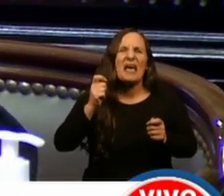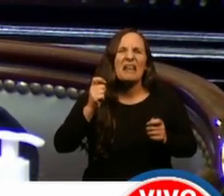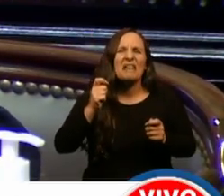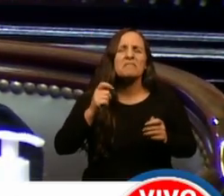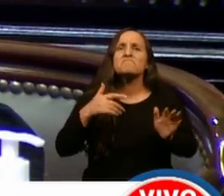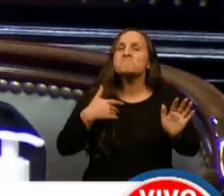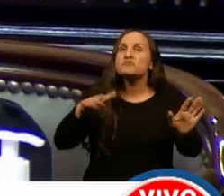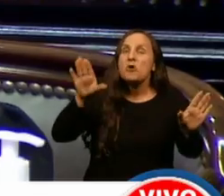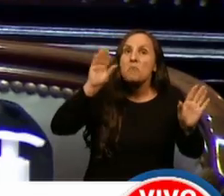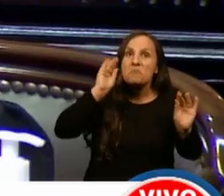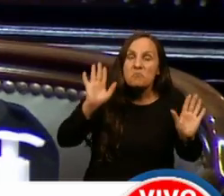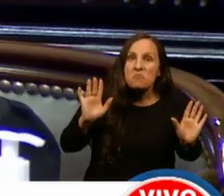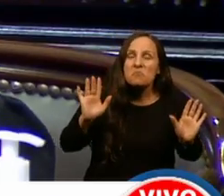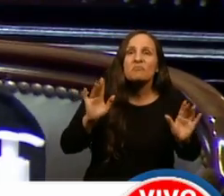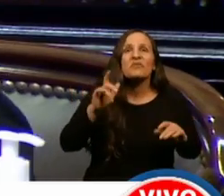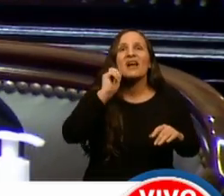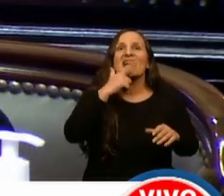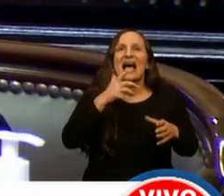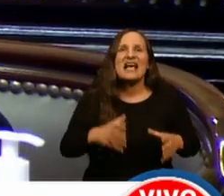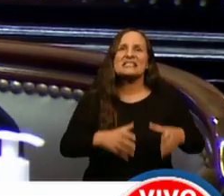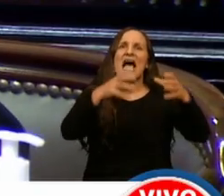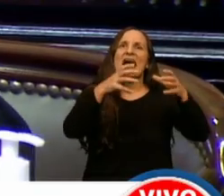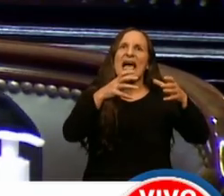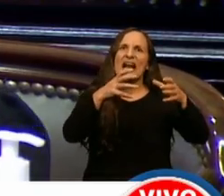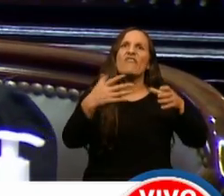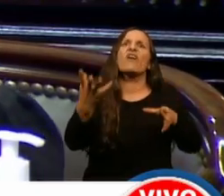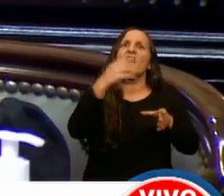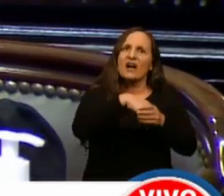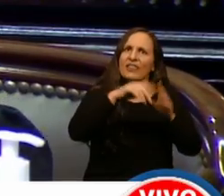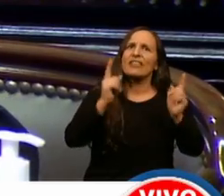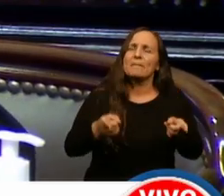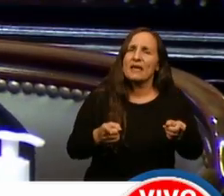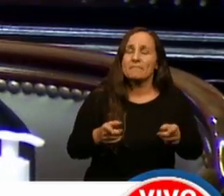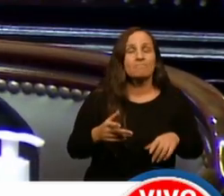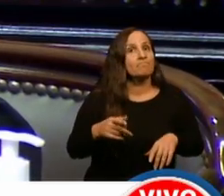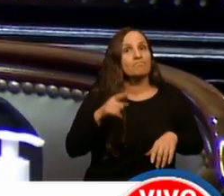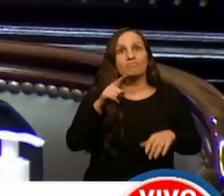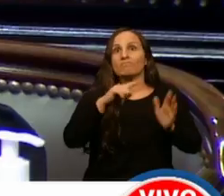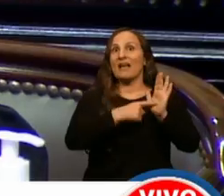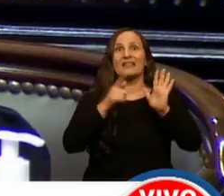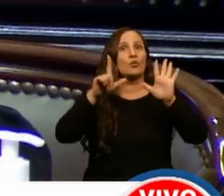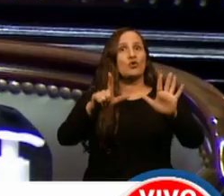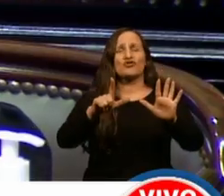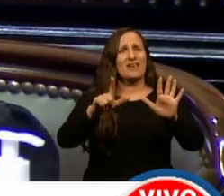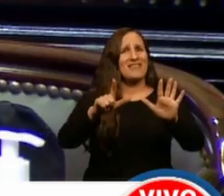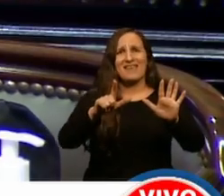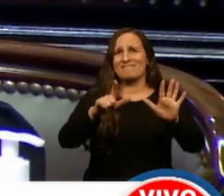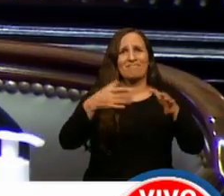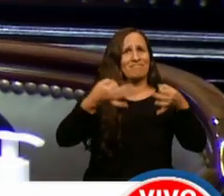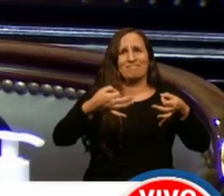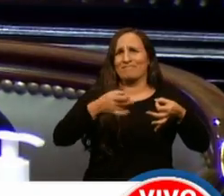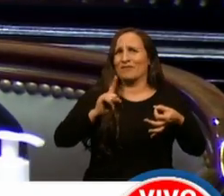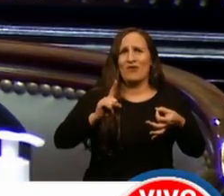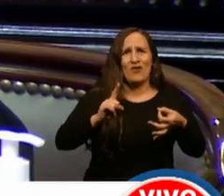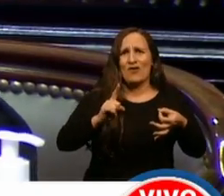los usuarios del gas en garrafa también están incluidos es también todo decir que ese artículo 7 no es operativo de la misma forma